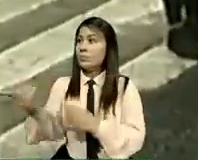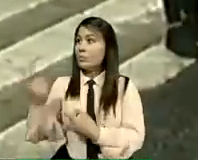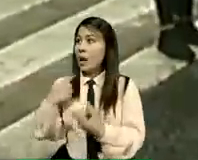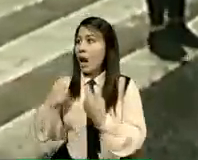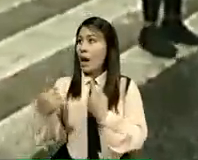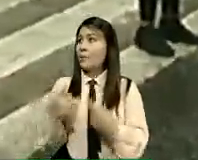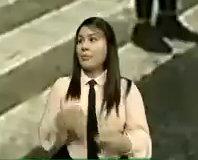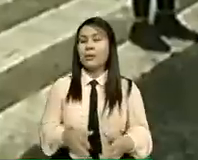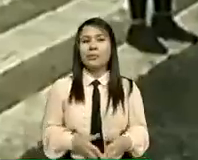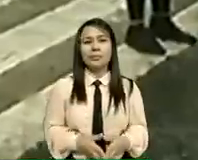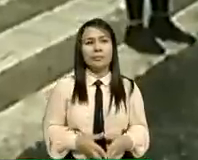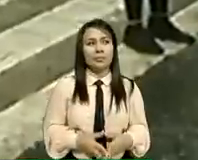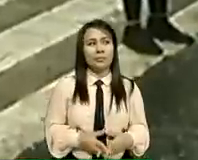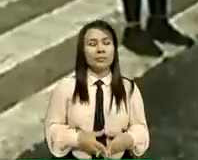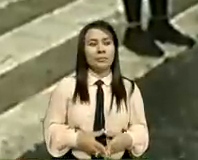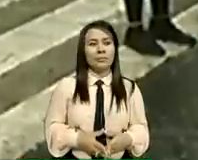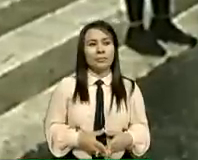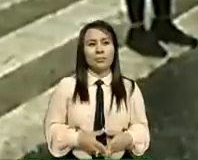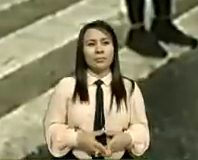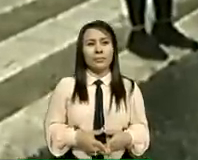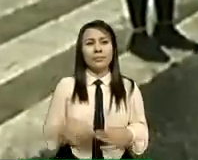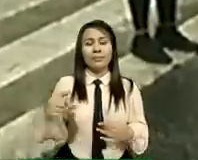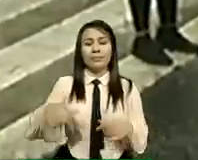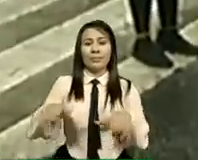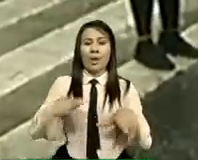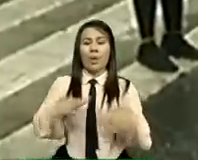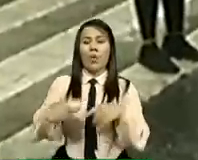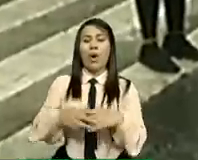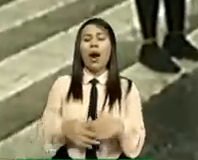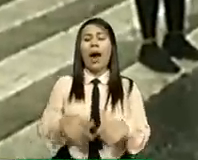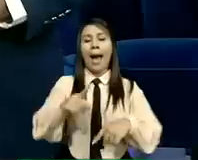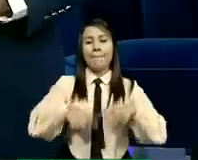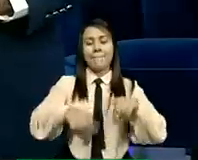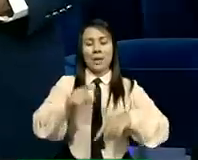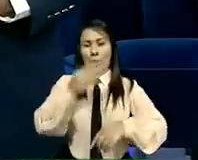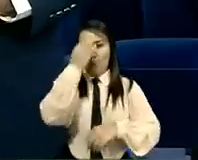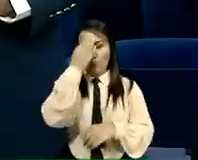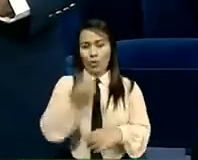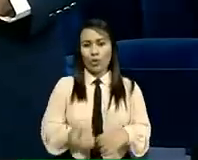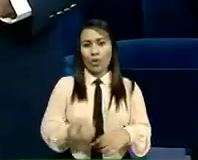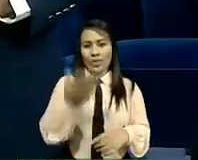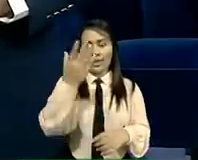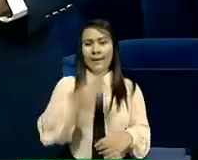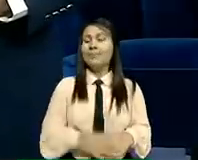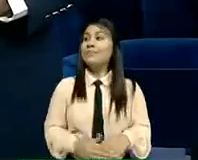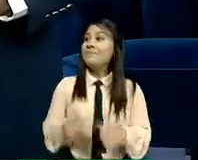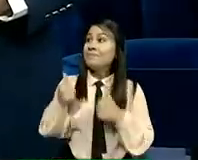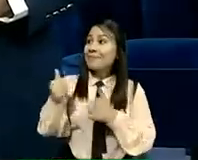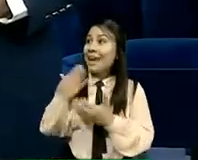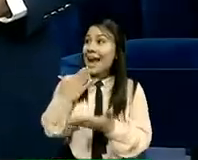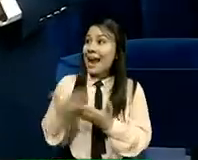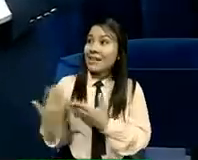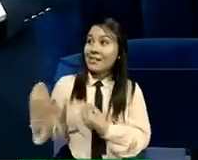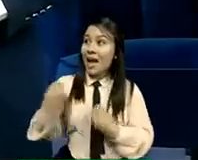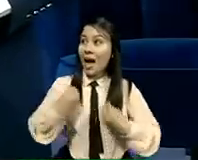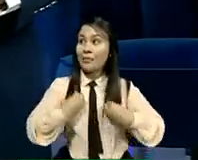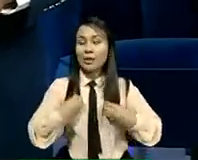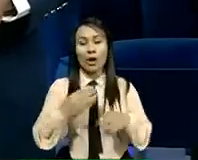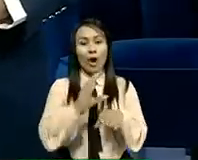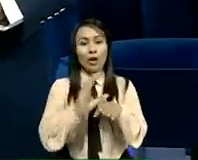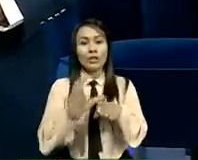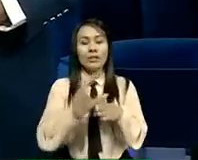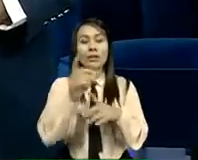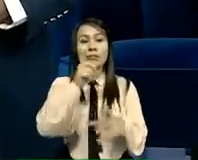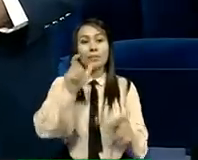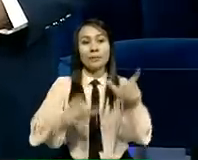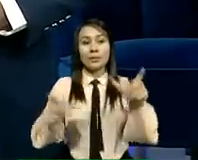otros sectores del puerto principal. Queridos compañeros y amigos, buenos días. Muy bien, gracias, Jorge. Ahí está la recomendación para la gente que